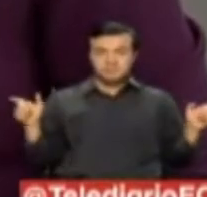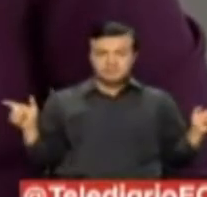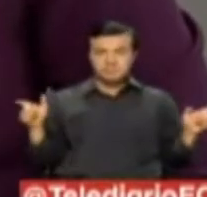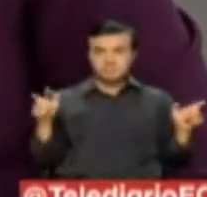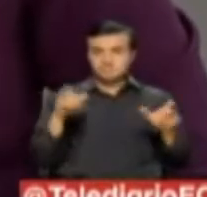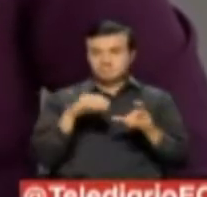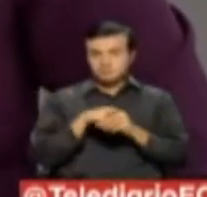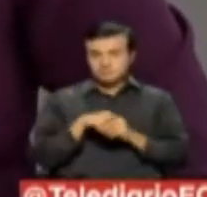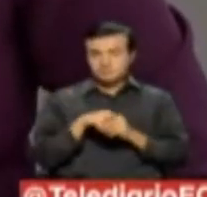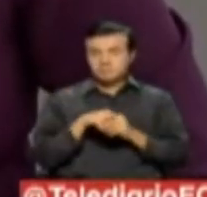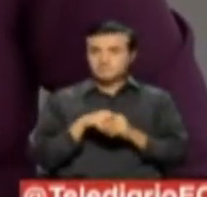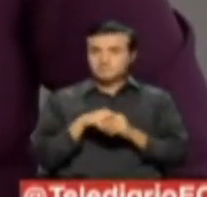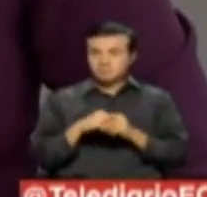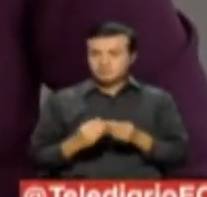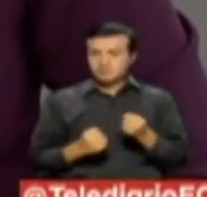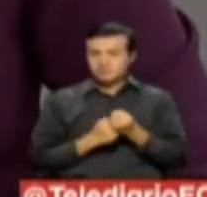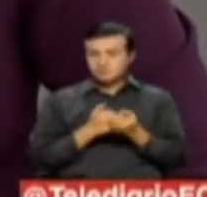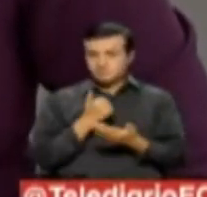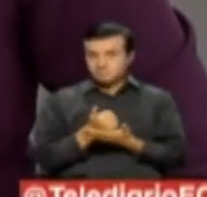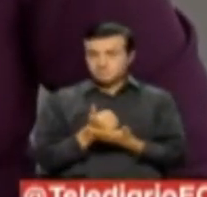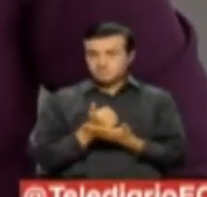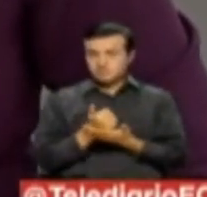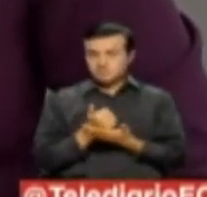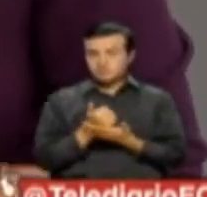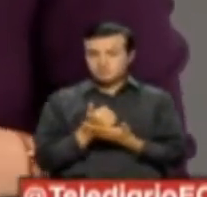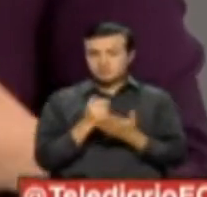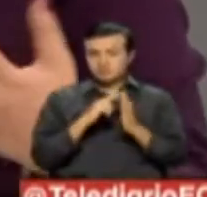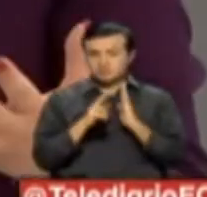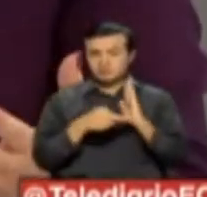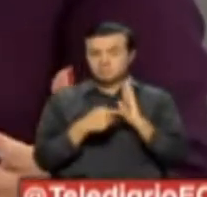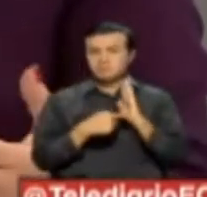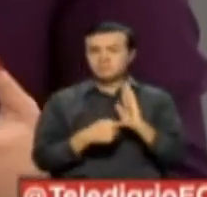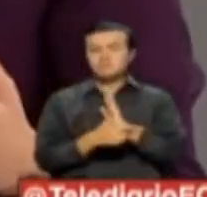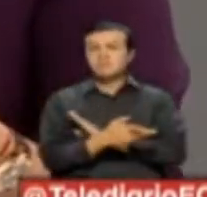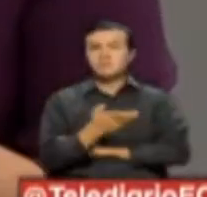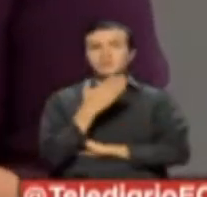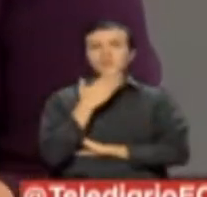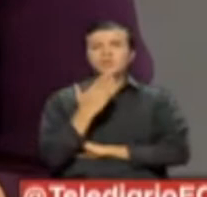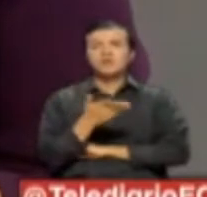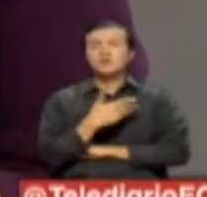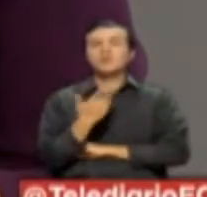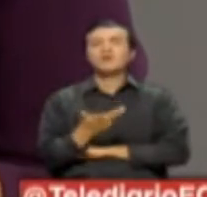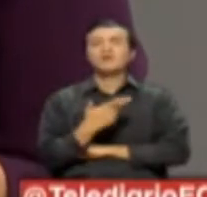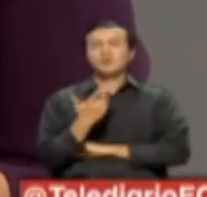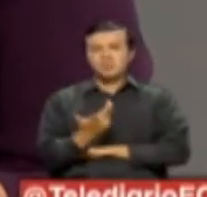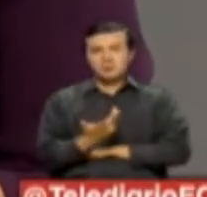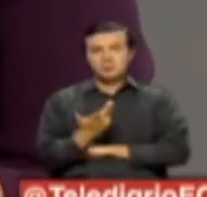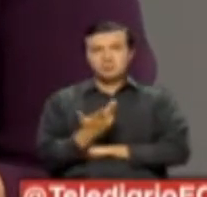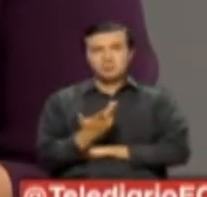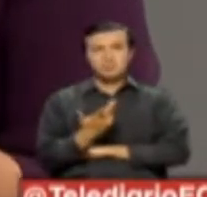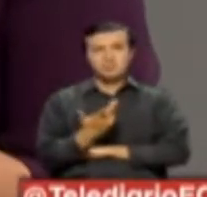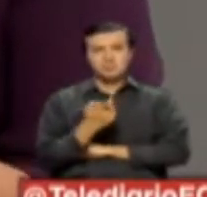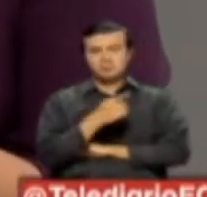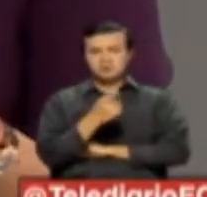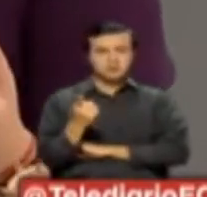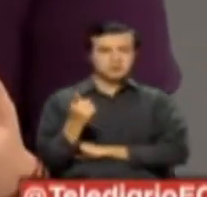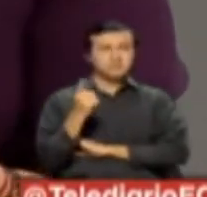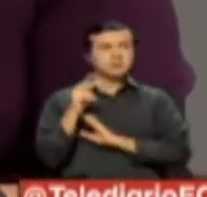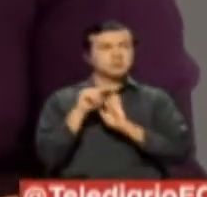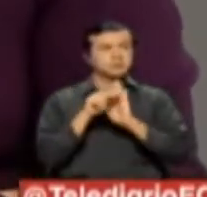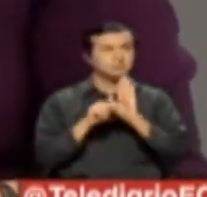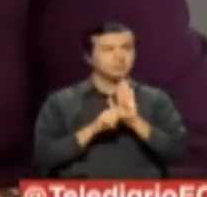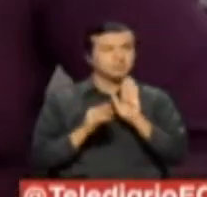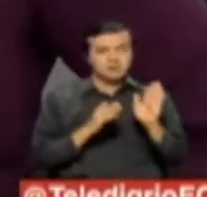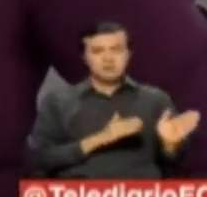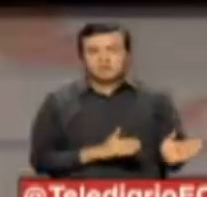ingresar y hacer sus aportes a la construcción de este reglamento como puede e ingresar a este sistema cuáles son los parámetros